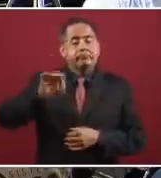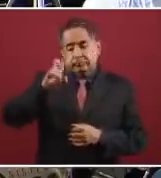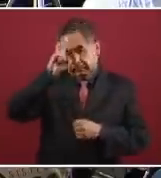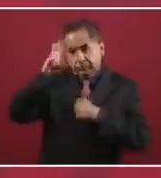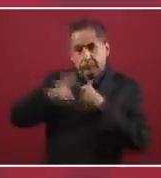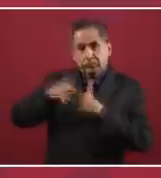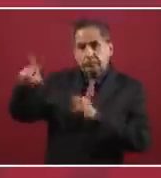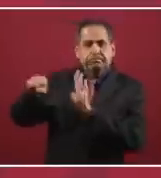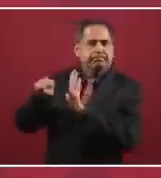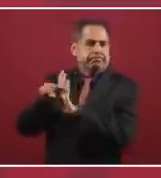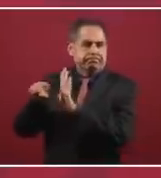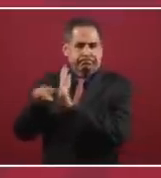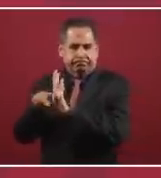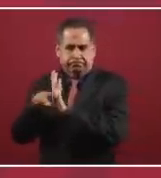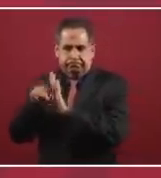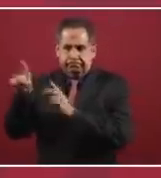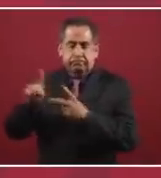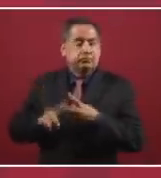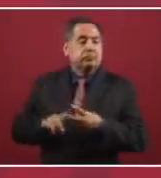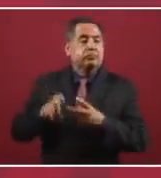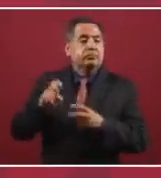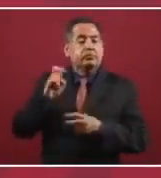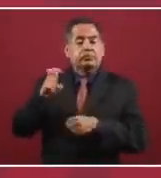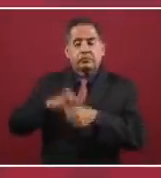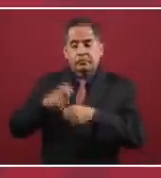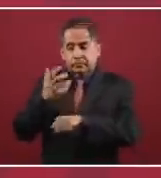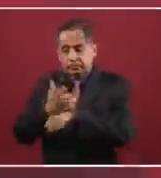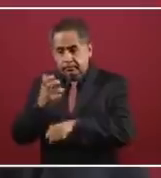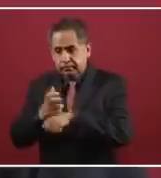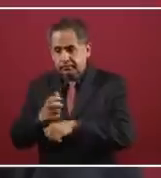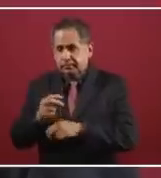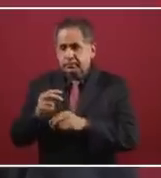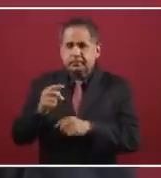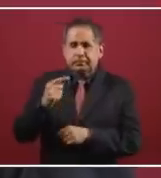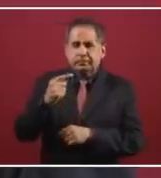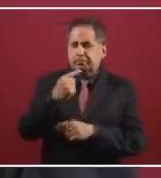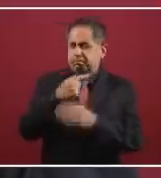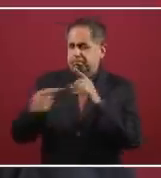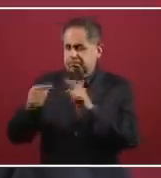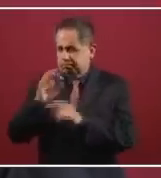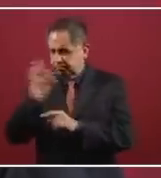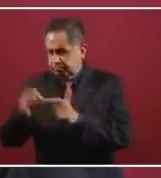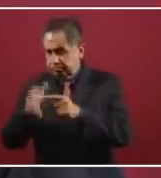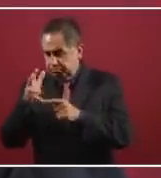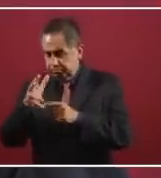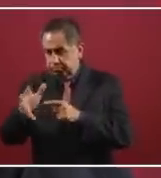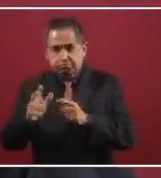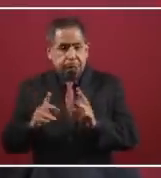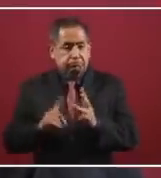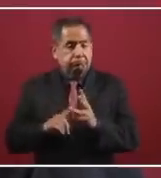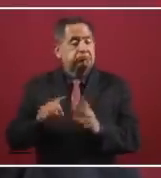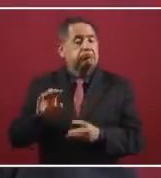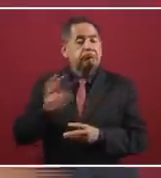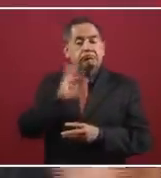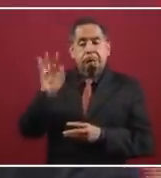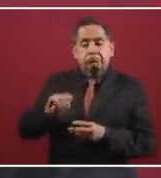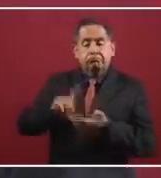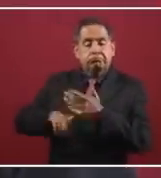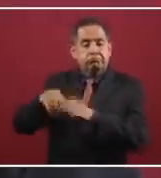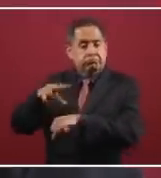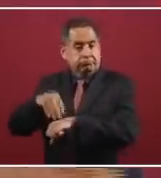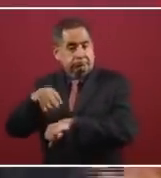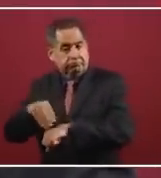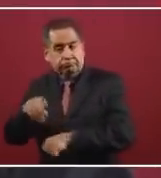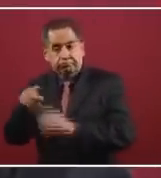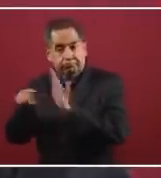es negativa, la tasa de interés en Estados Unidos es 1.5% a largo plazo, la tasa de interés en Suiza es